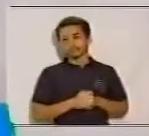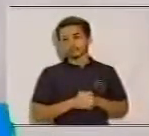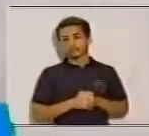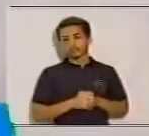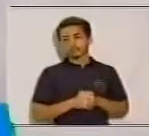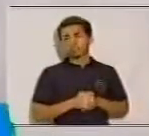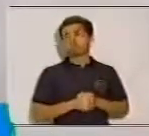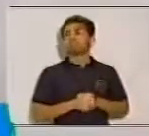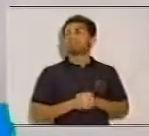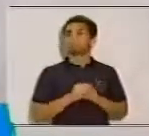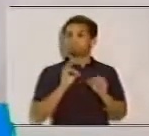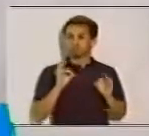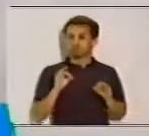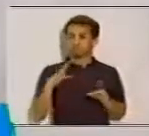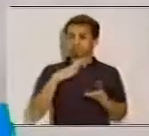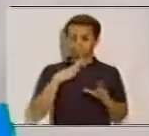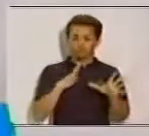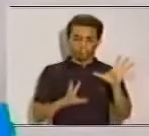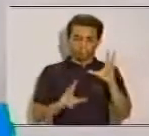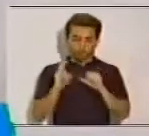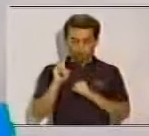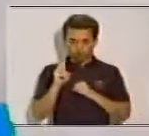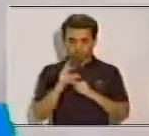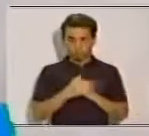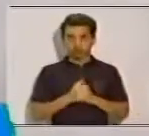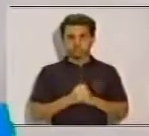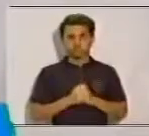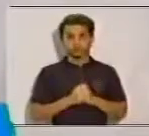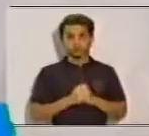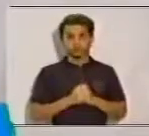Muy bien, tiene 12, ¿verdad?